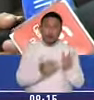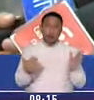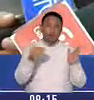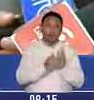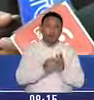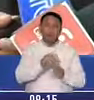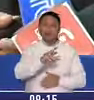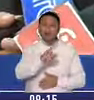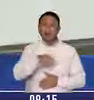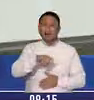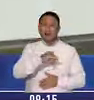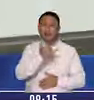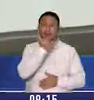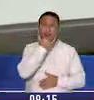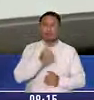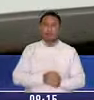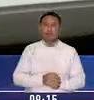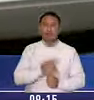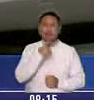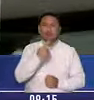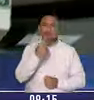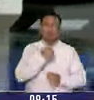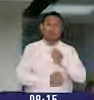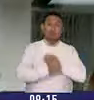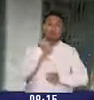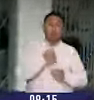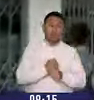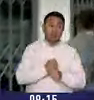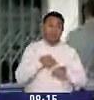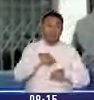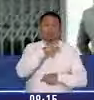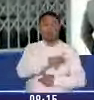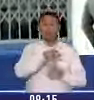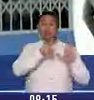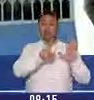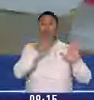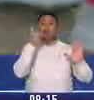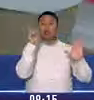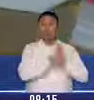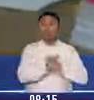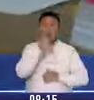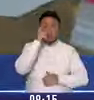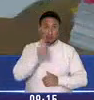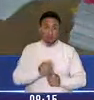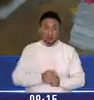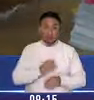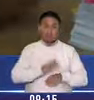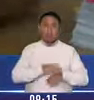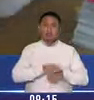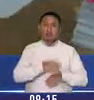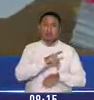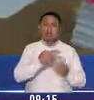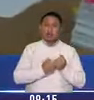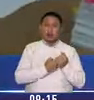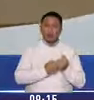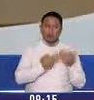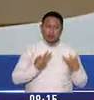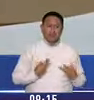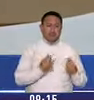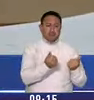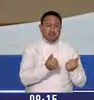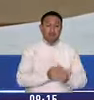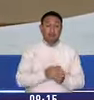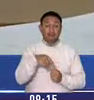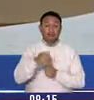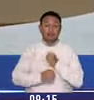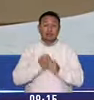hacen a veces las cosas mal. Añadió que el año pasado se presentaron 36 denuncias en fiscalía por el mal manejo de los recursos públicos y que en lo que va